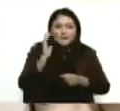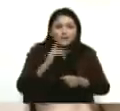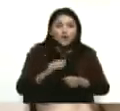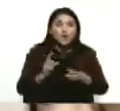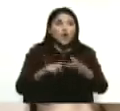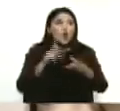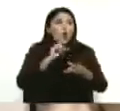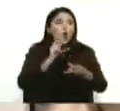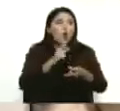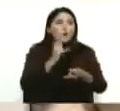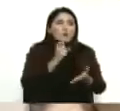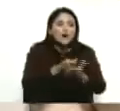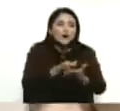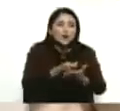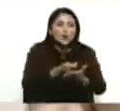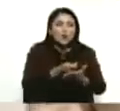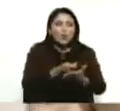por